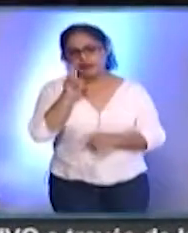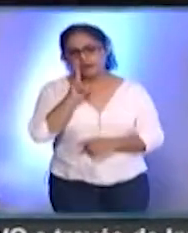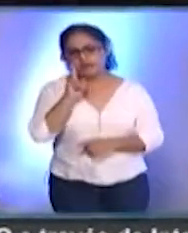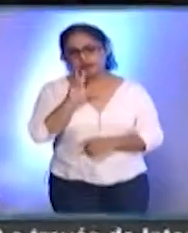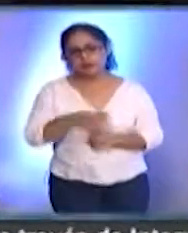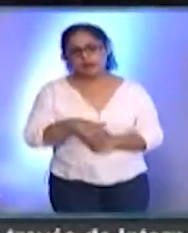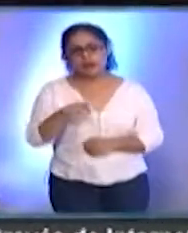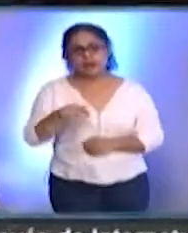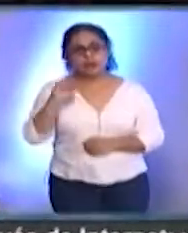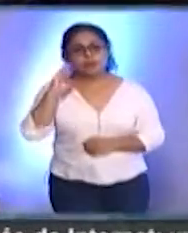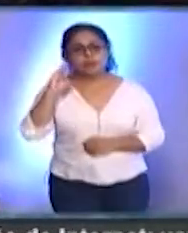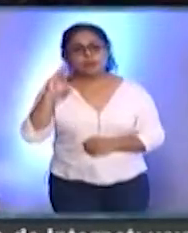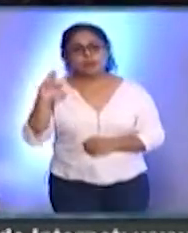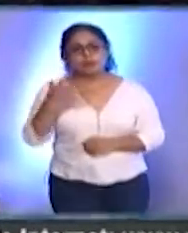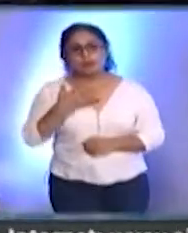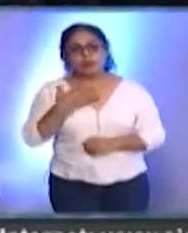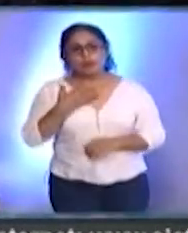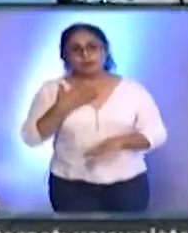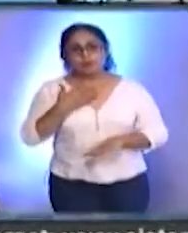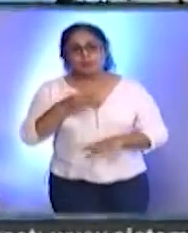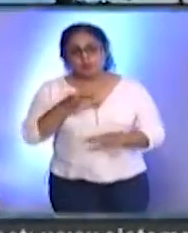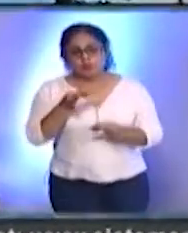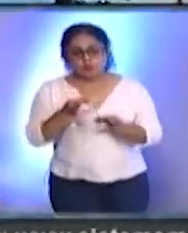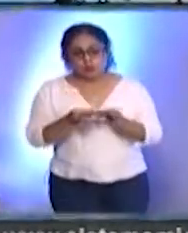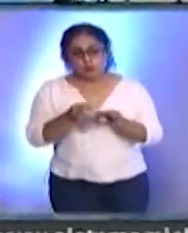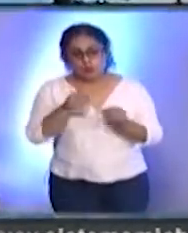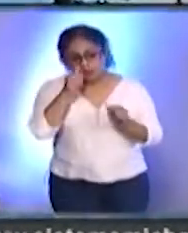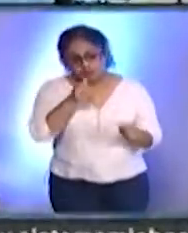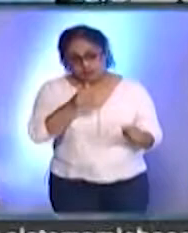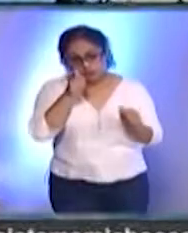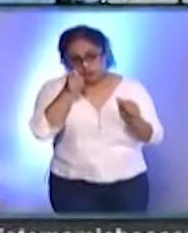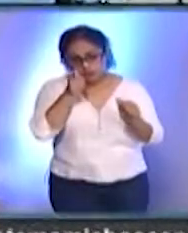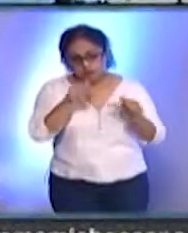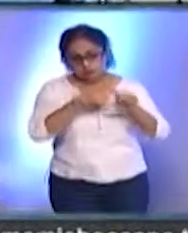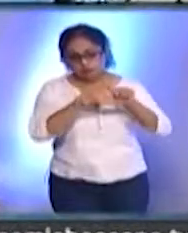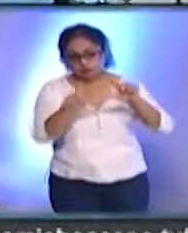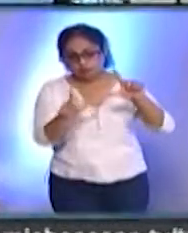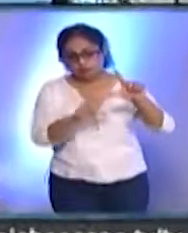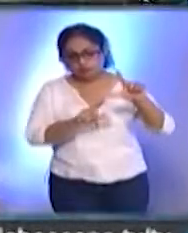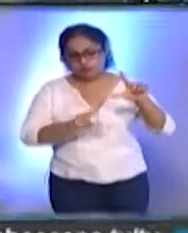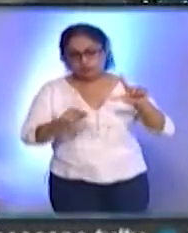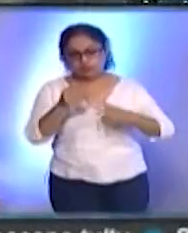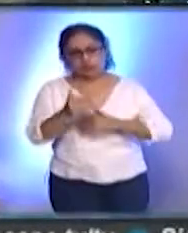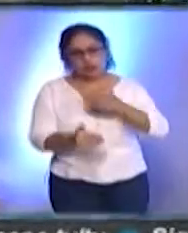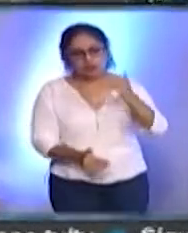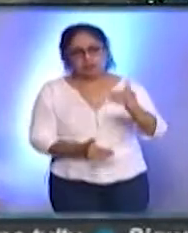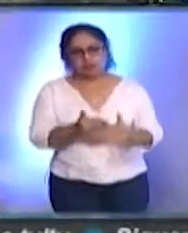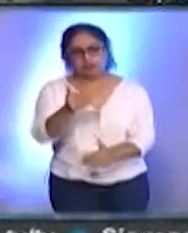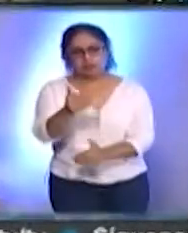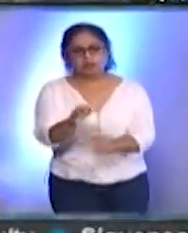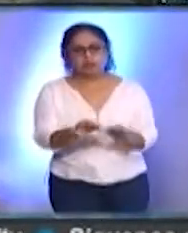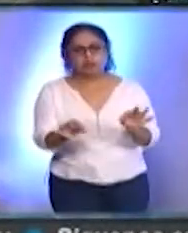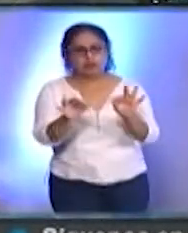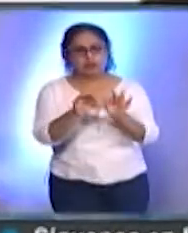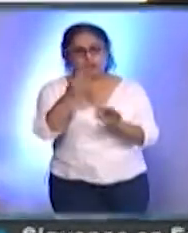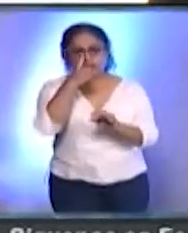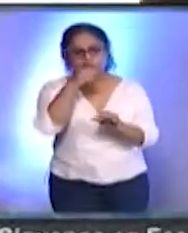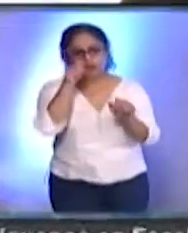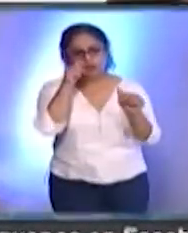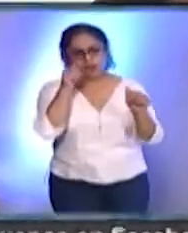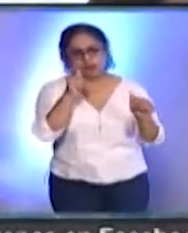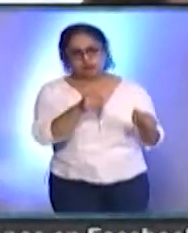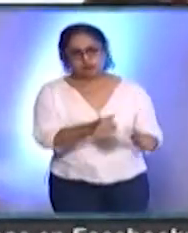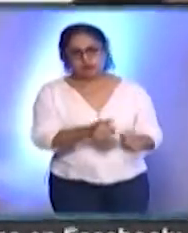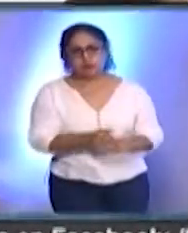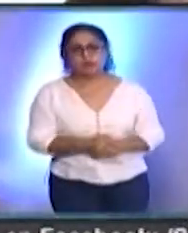Michoacán es uno de los estados que atiende de manera puntual este tema a nivel nacional y que avanza de manera importante en la atención a este sector. En